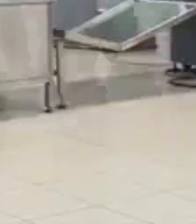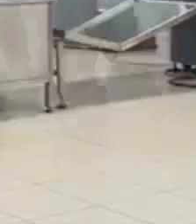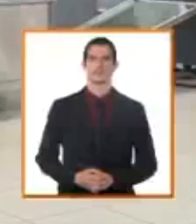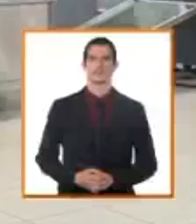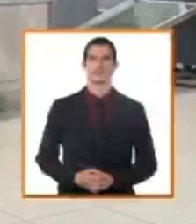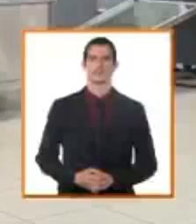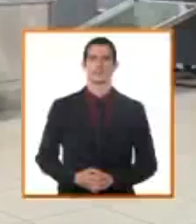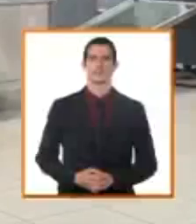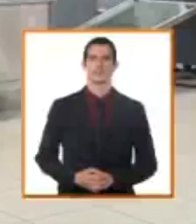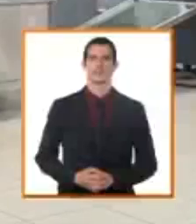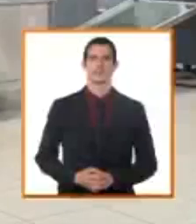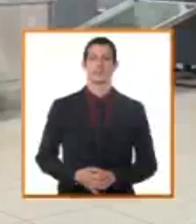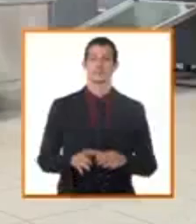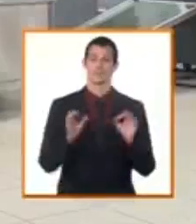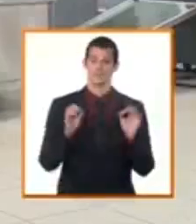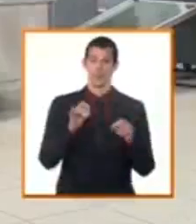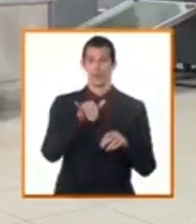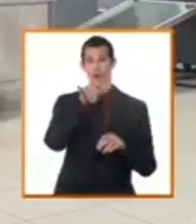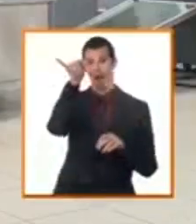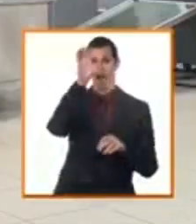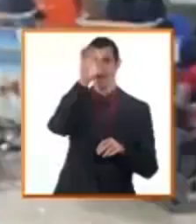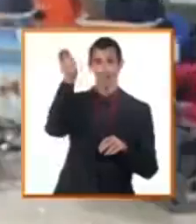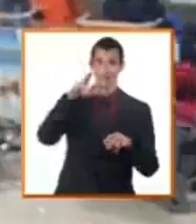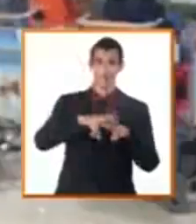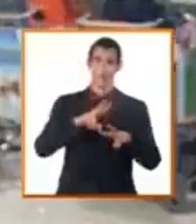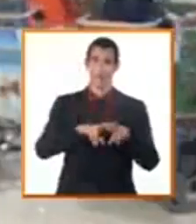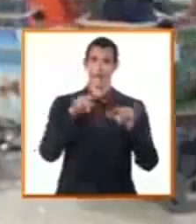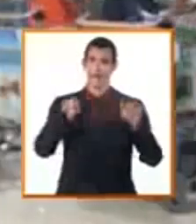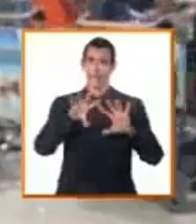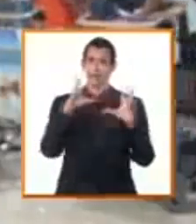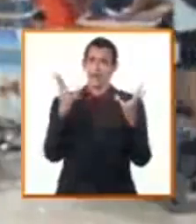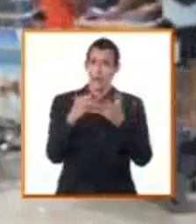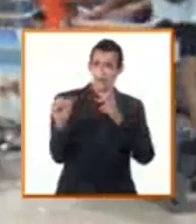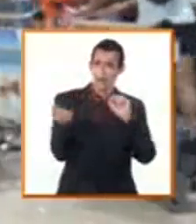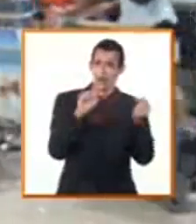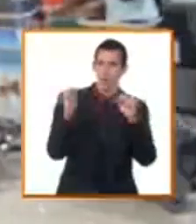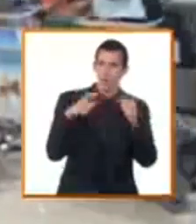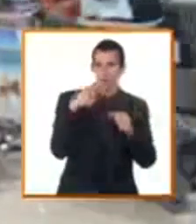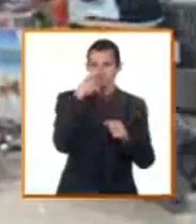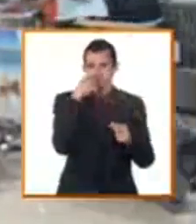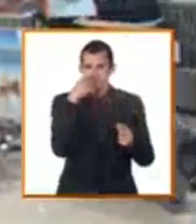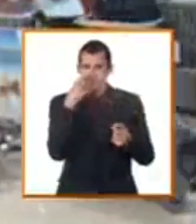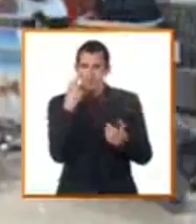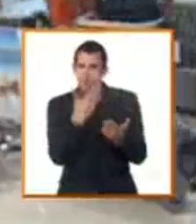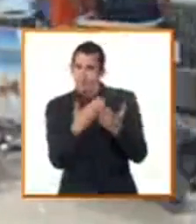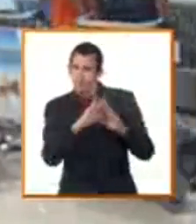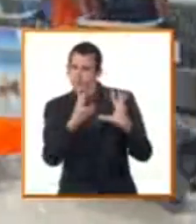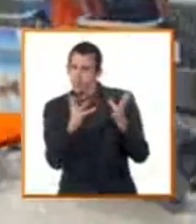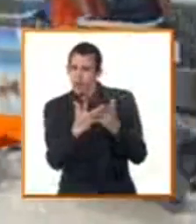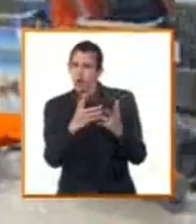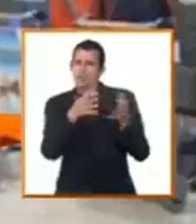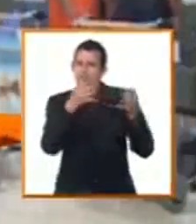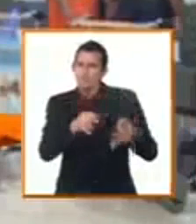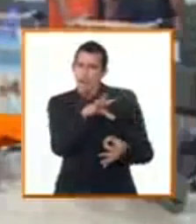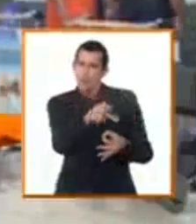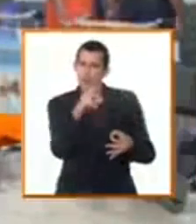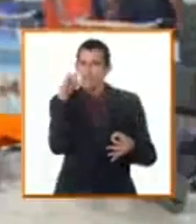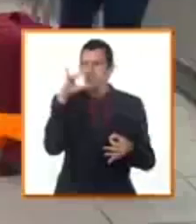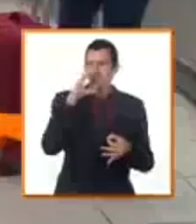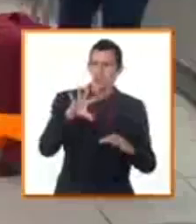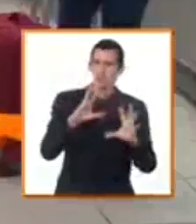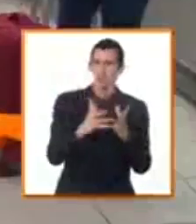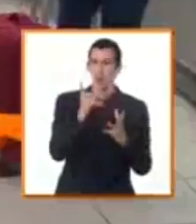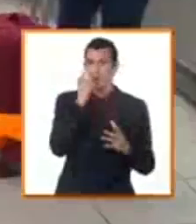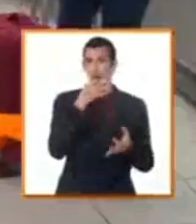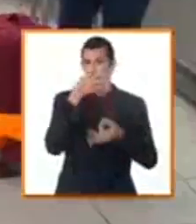de 2023 con respecto al año precedente. Este año tenemos 19 casos detectados. Con relación al año pasado, que solamente fueron 14 en todo